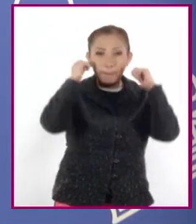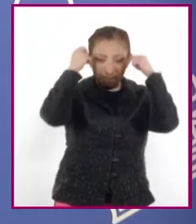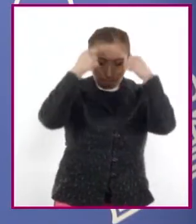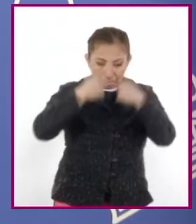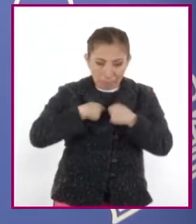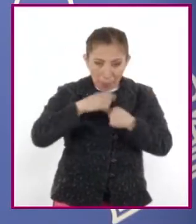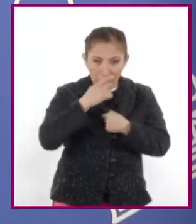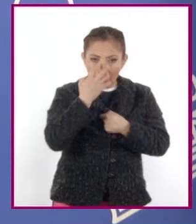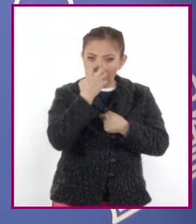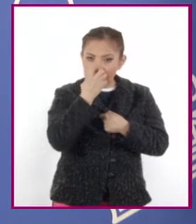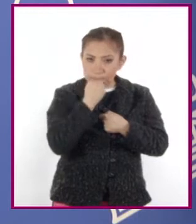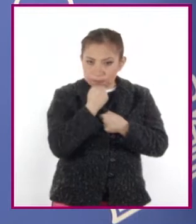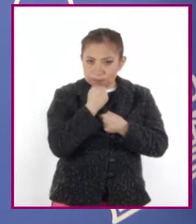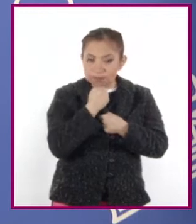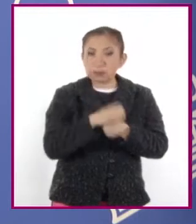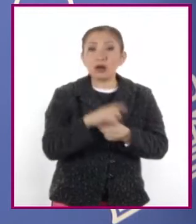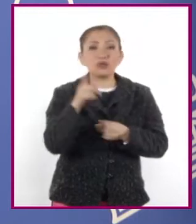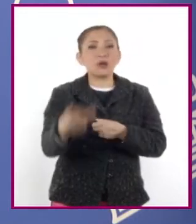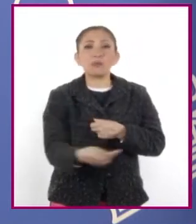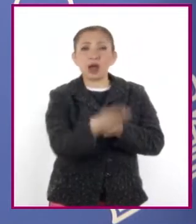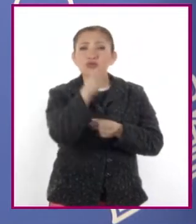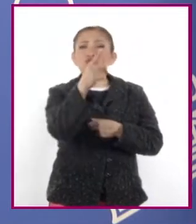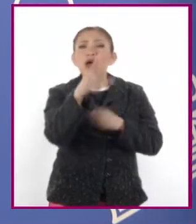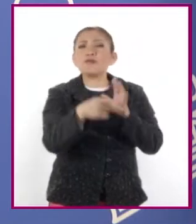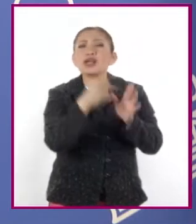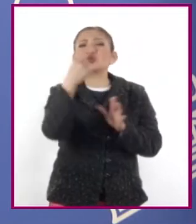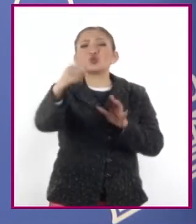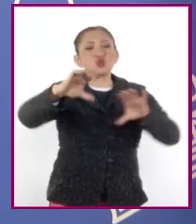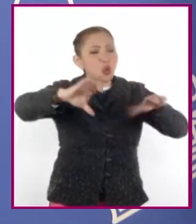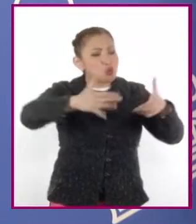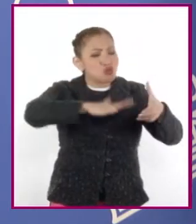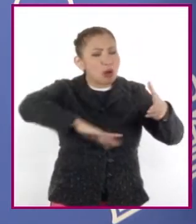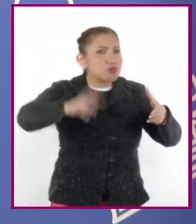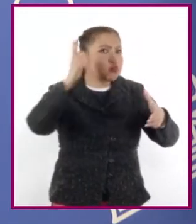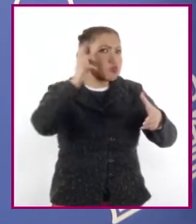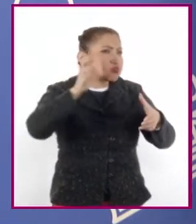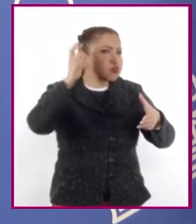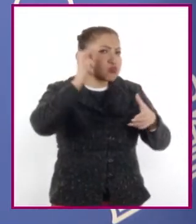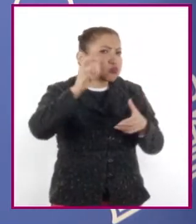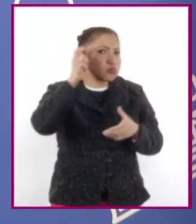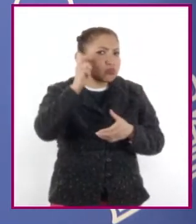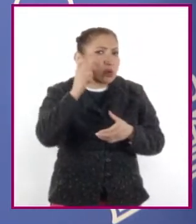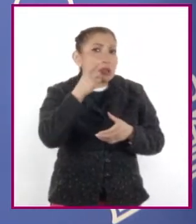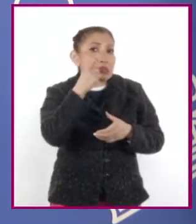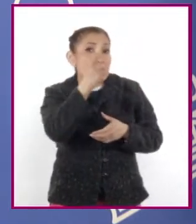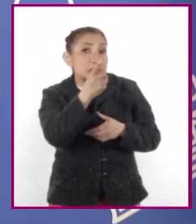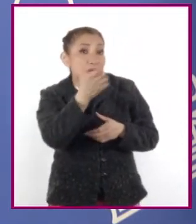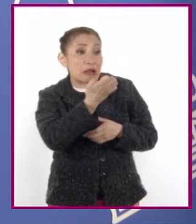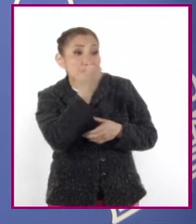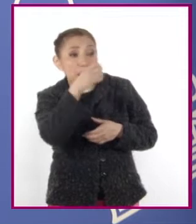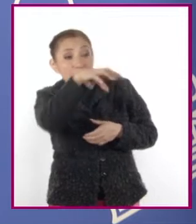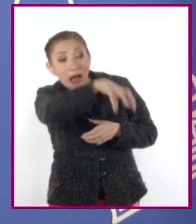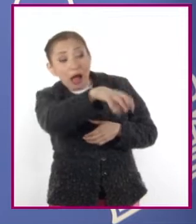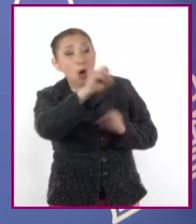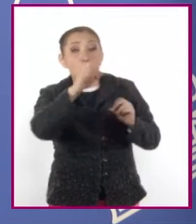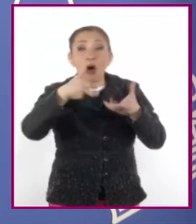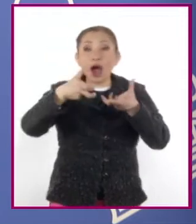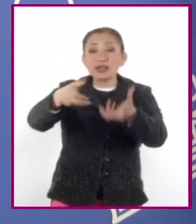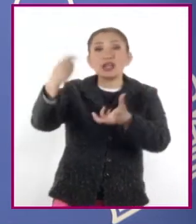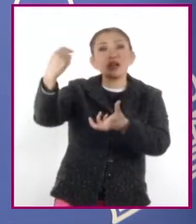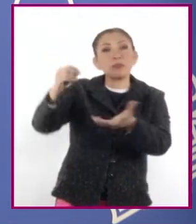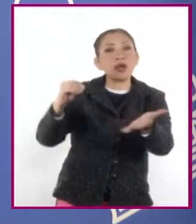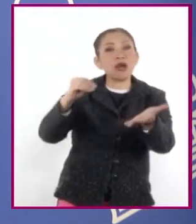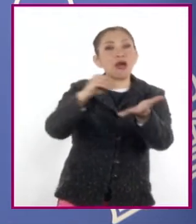Les tengo una pregunta. ¿Alguna vez en su localidad han escuchado que haya una escuela, una calle que lleve